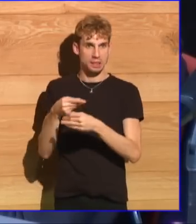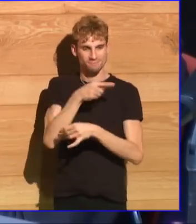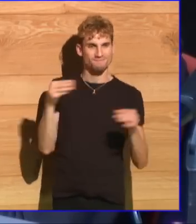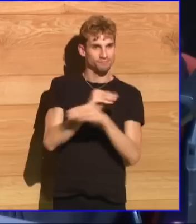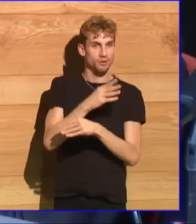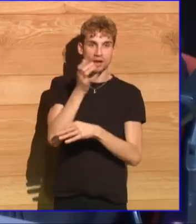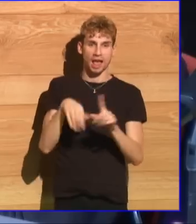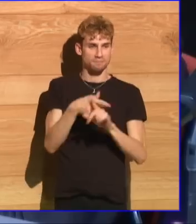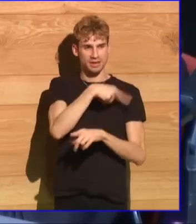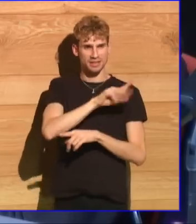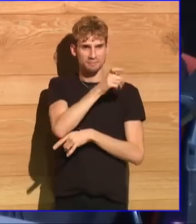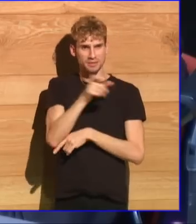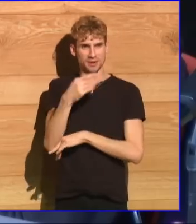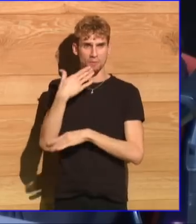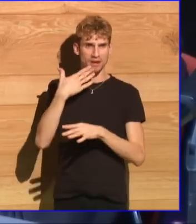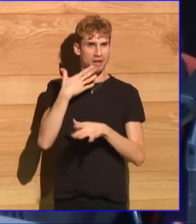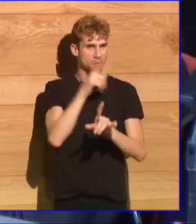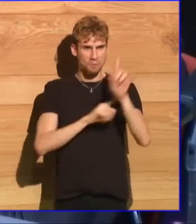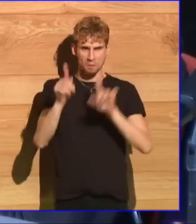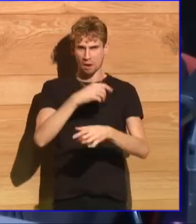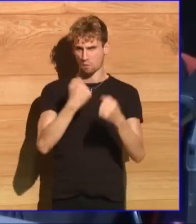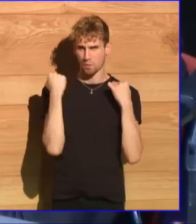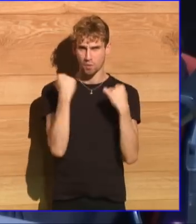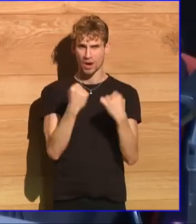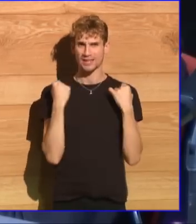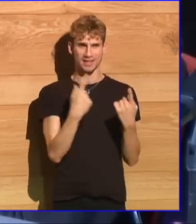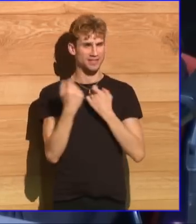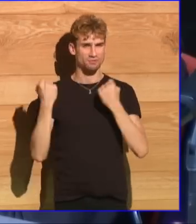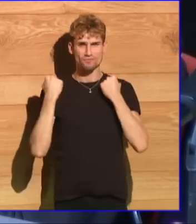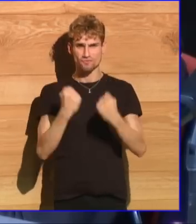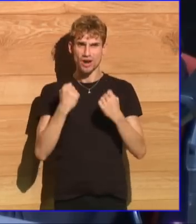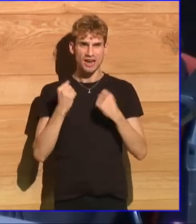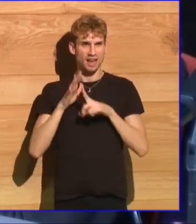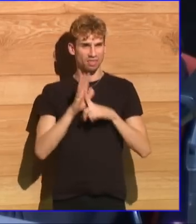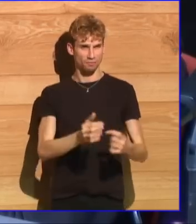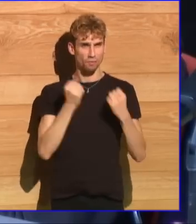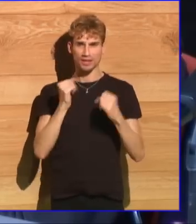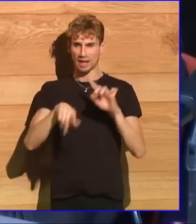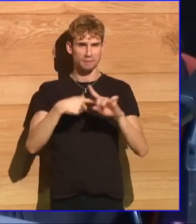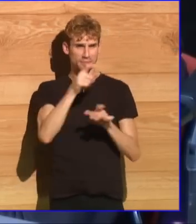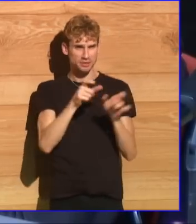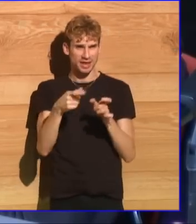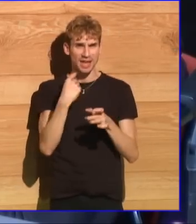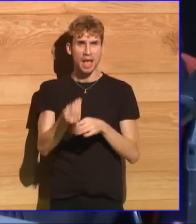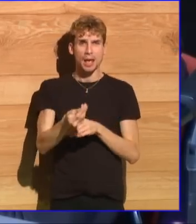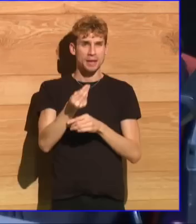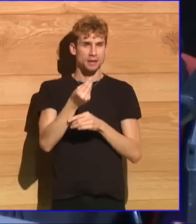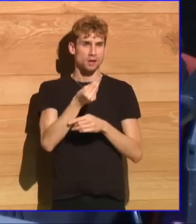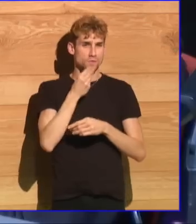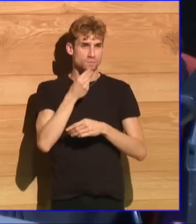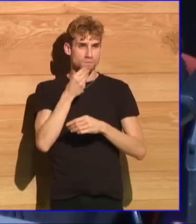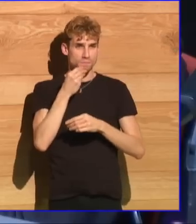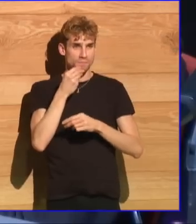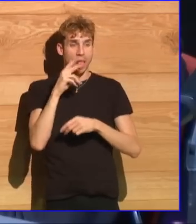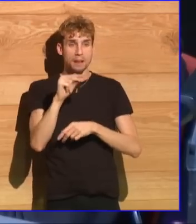pasando grandes calamidades, grandes necesidades, gente que aprovecharía hasta la última miga del